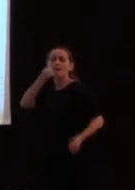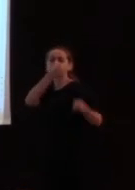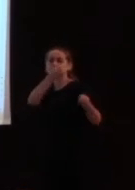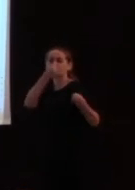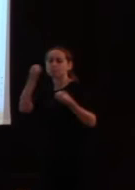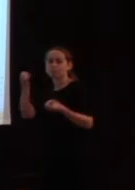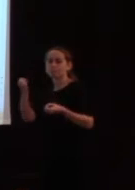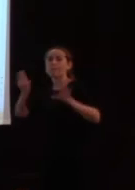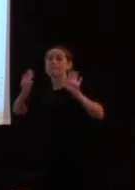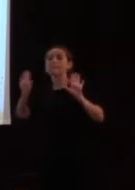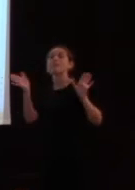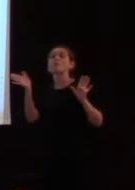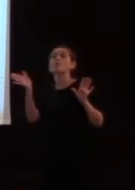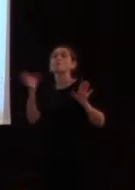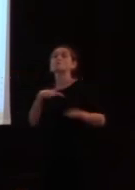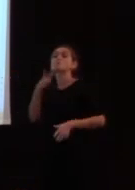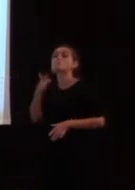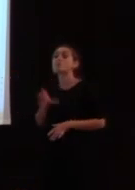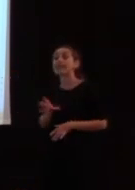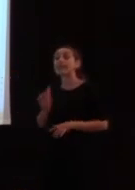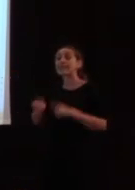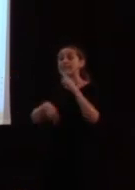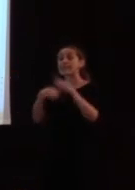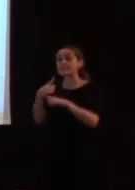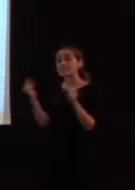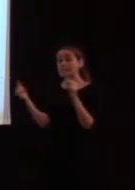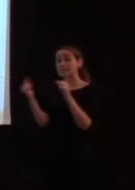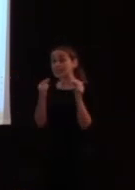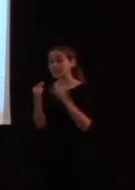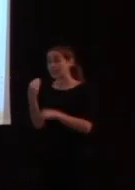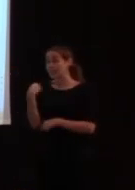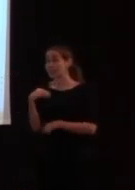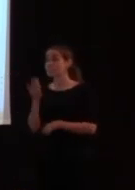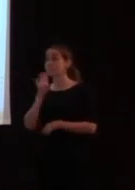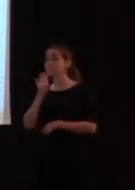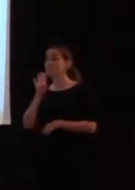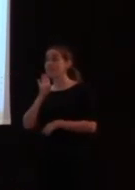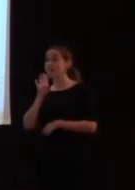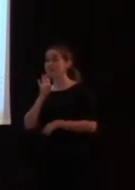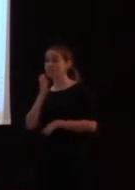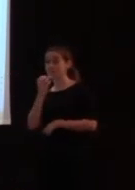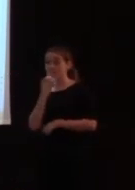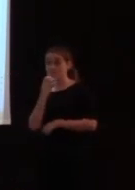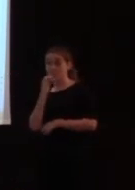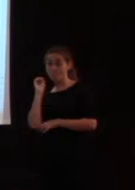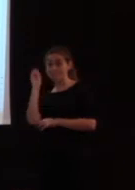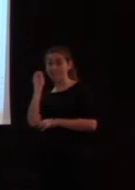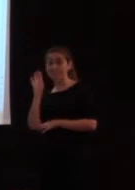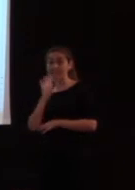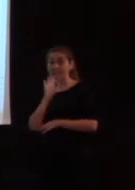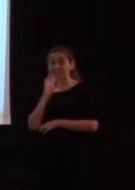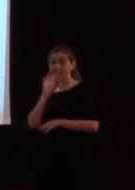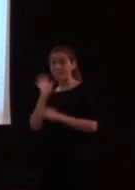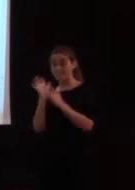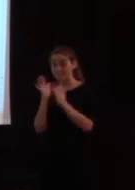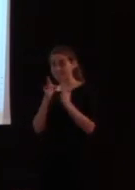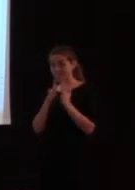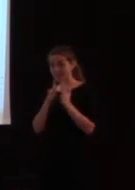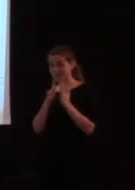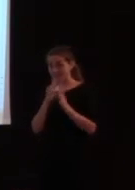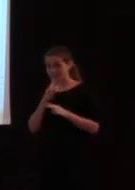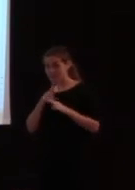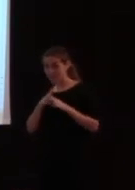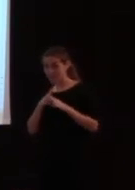esta misma chica, cuando participa en un debate como el que indicaba María, ¿se llamaba María? María